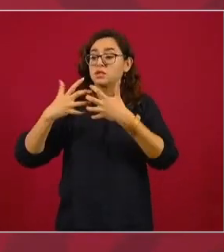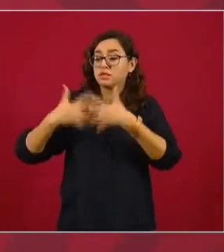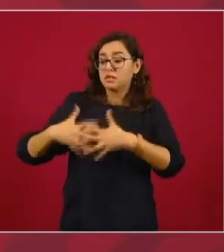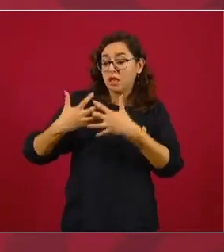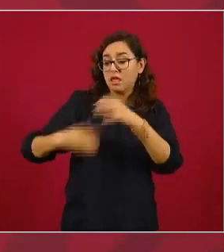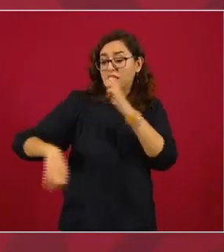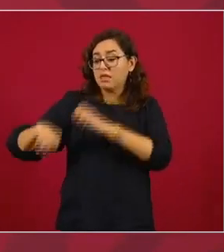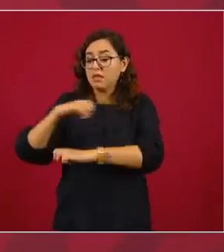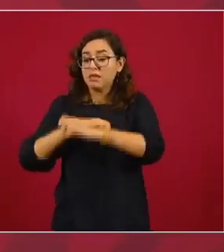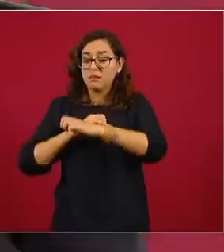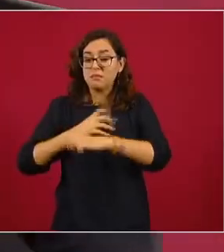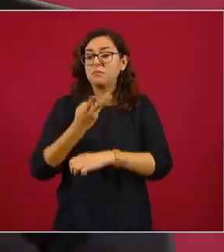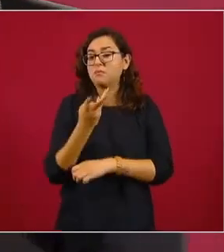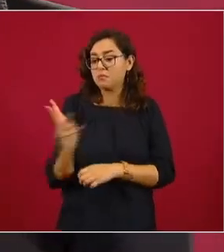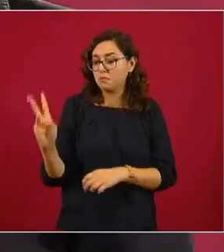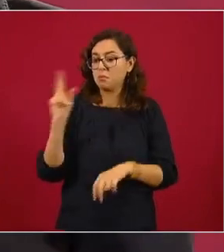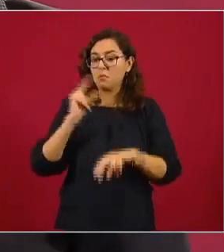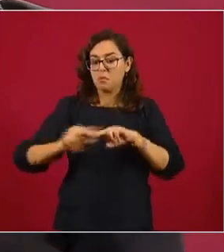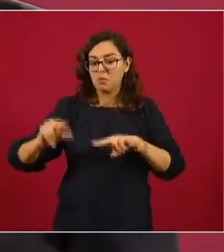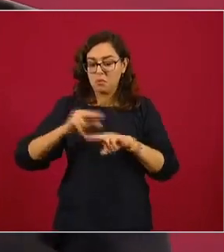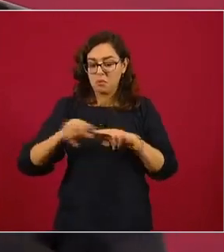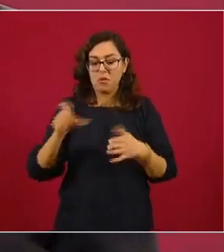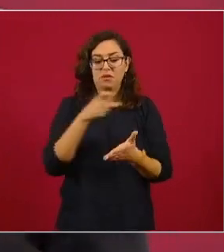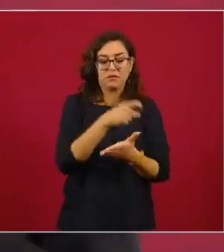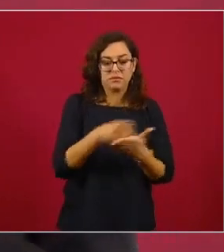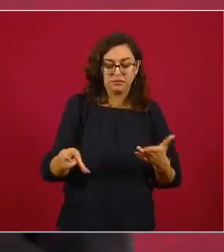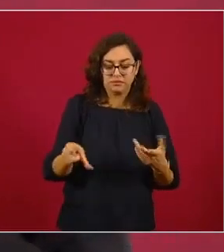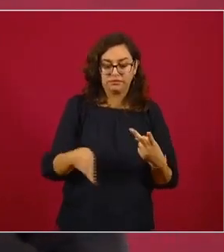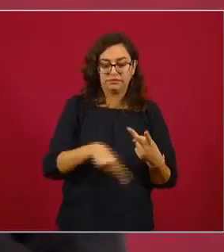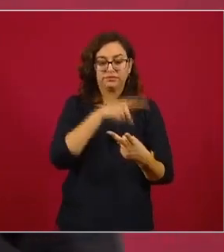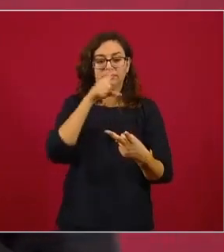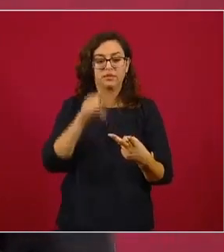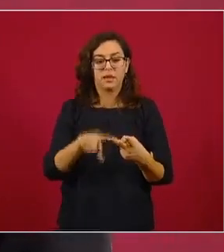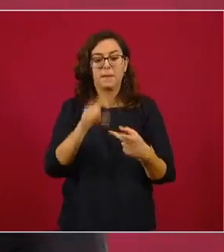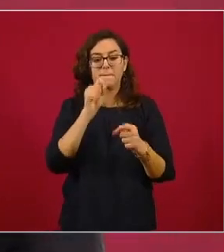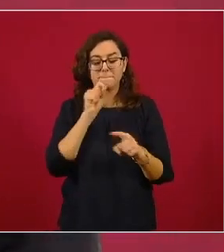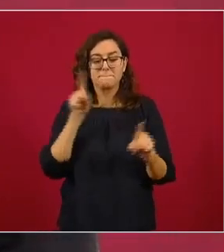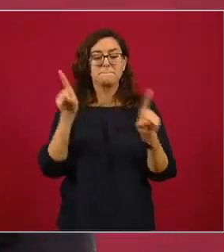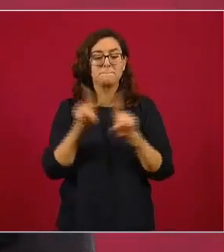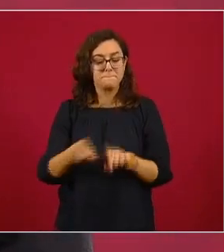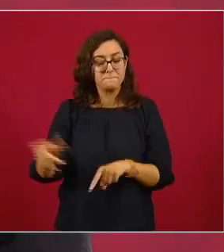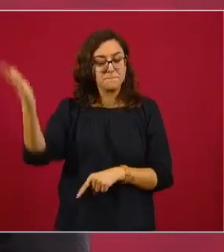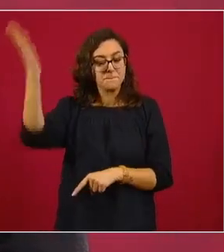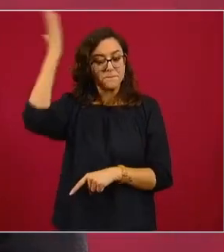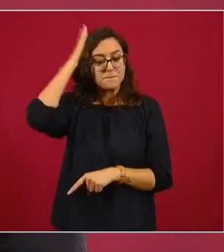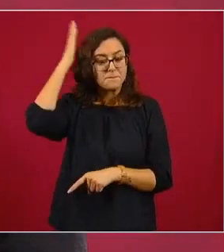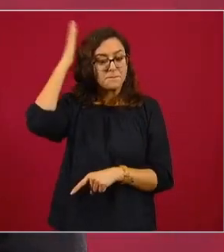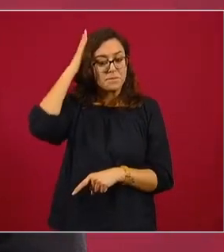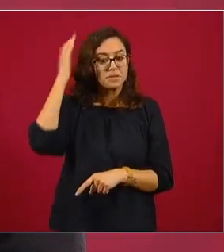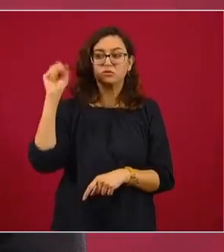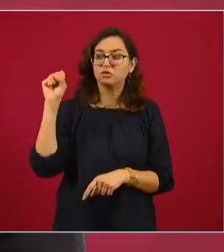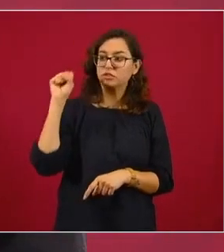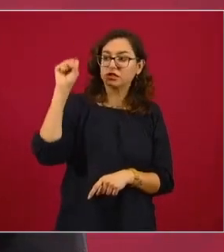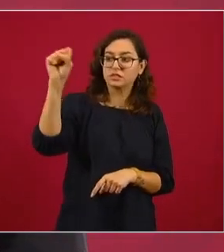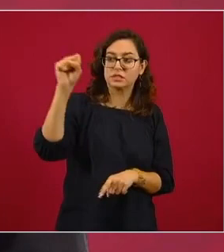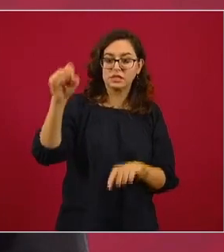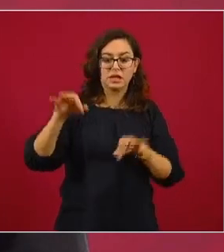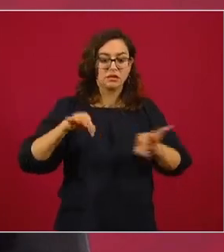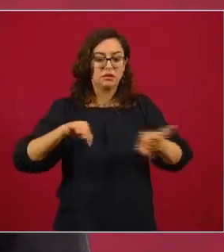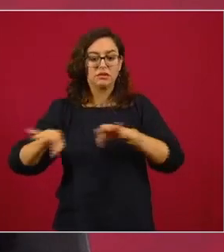comprando boletos, a dirigentes de trabajadores que